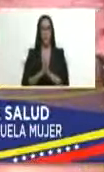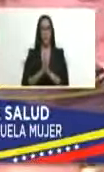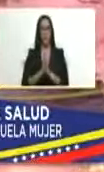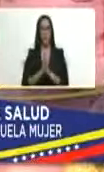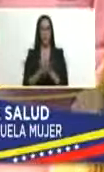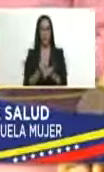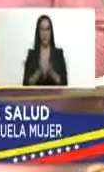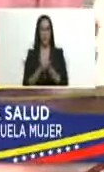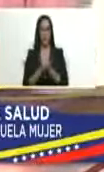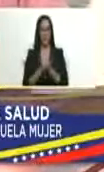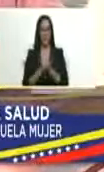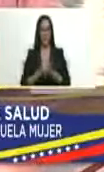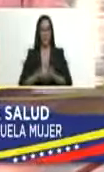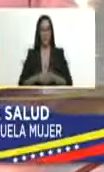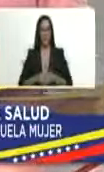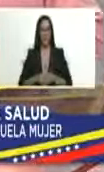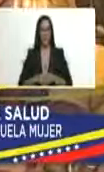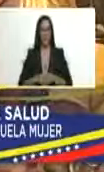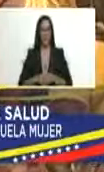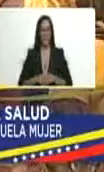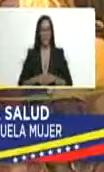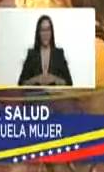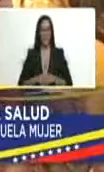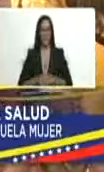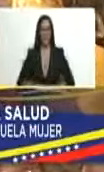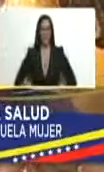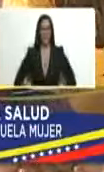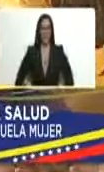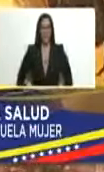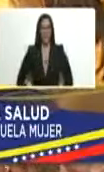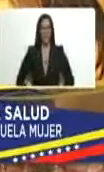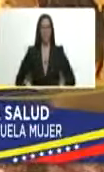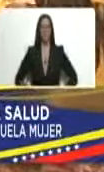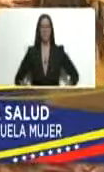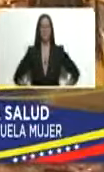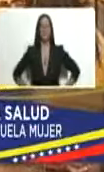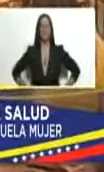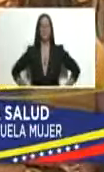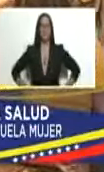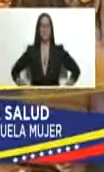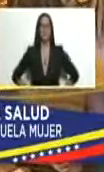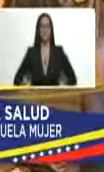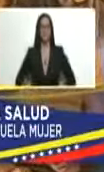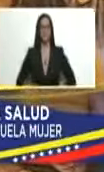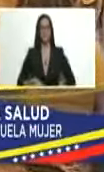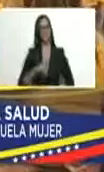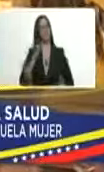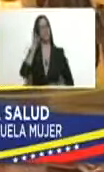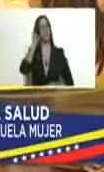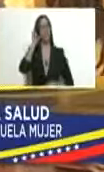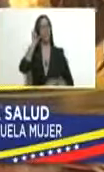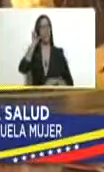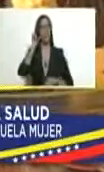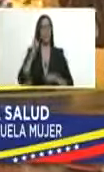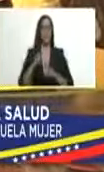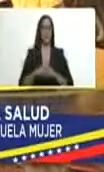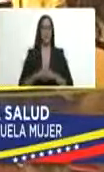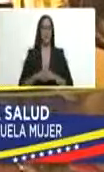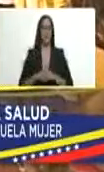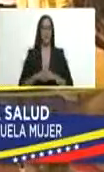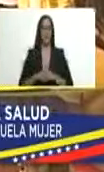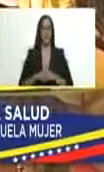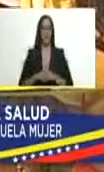ayúdame. Deli. Tenemos a Joyce. No se escucha el micrófono. Bueno, aquí tenemos